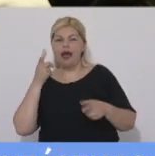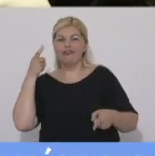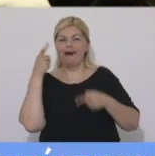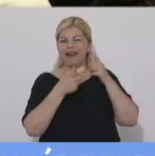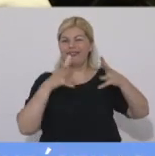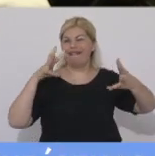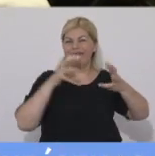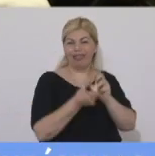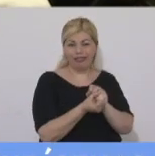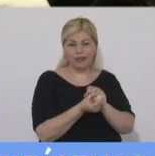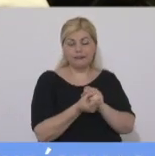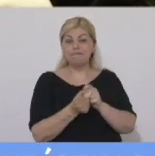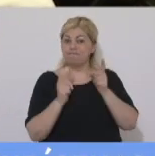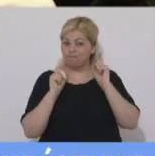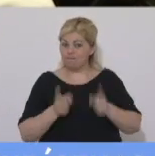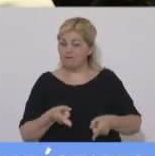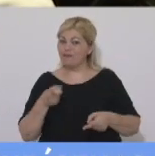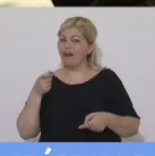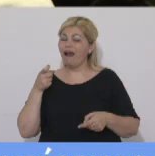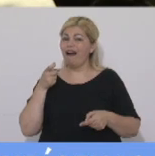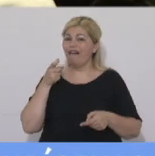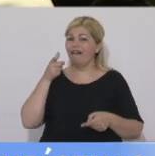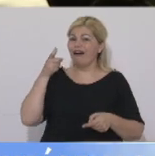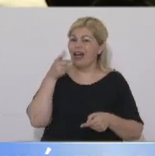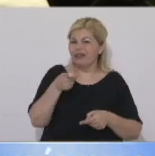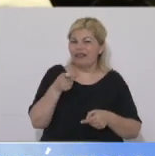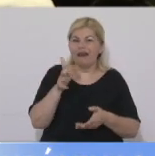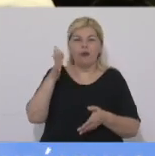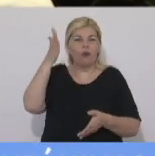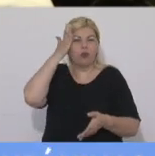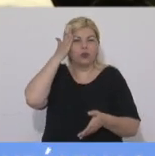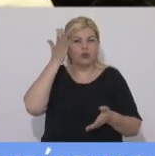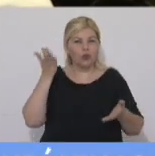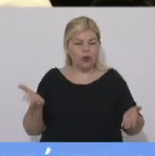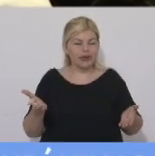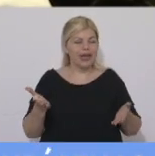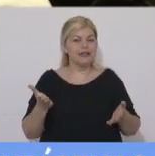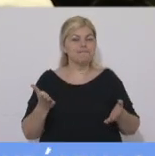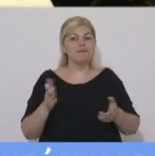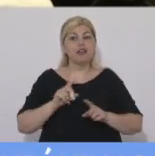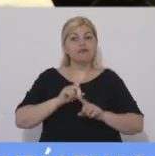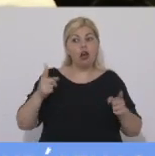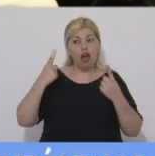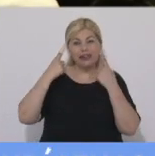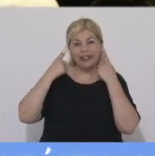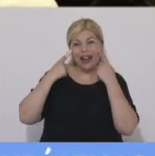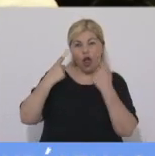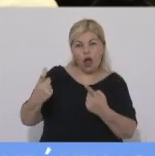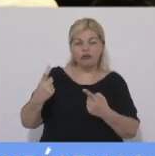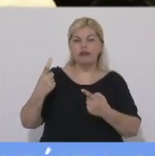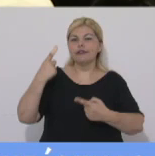y el ataque también a sus culturas, el no reconocimiento a la diversidad